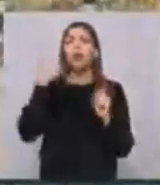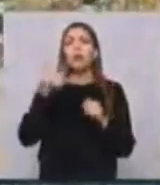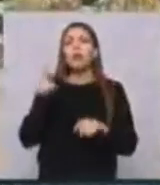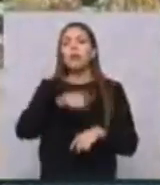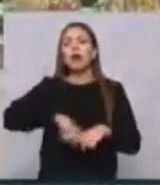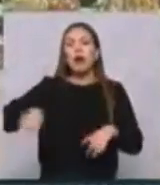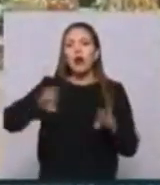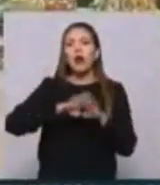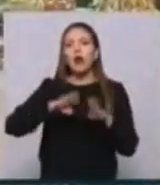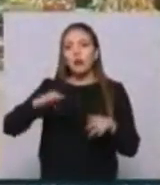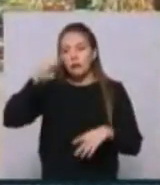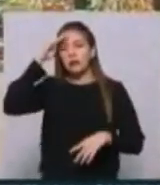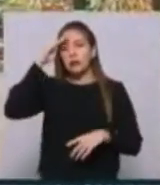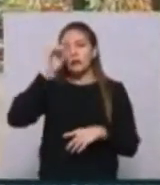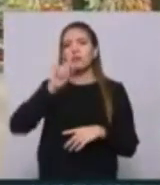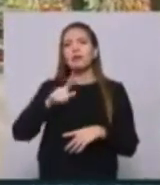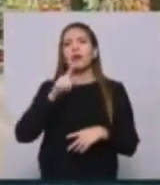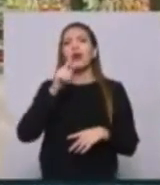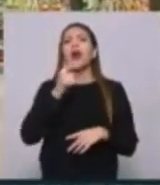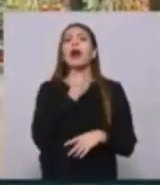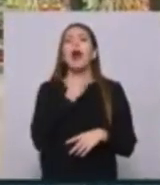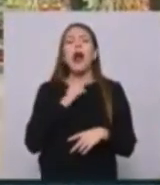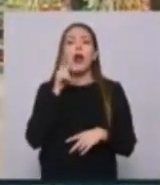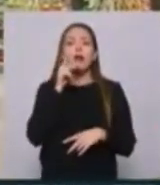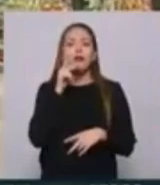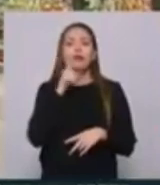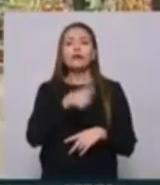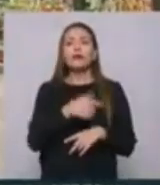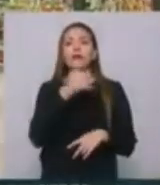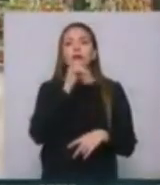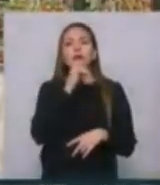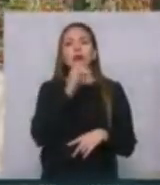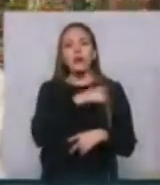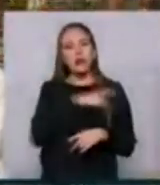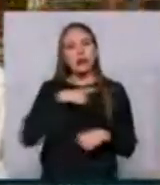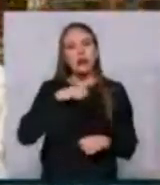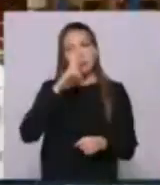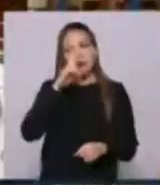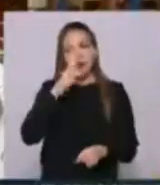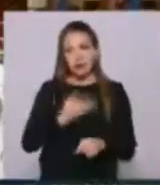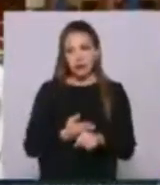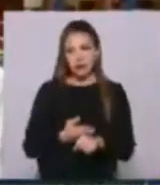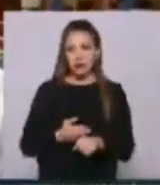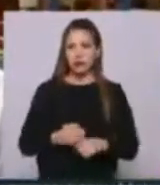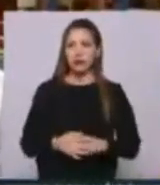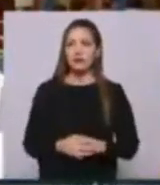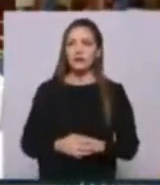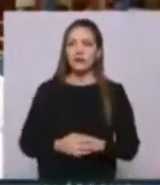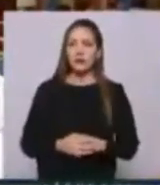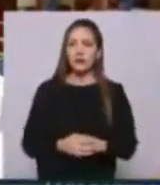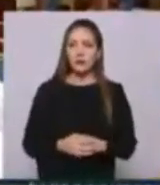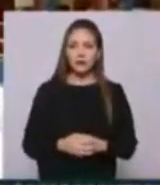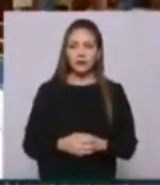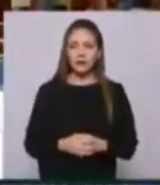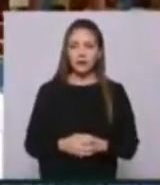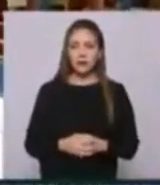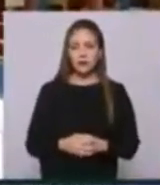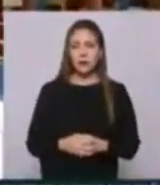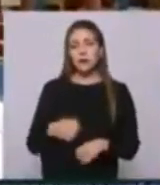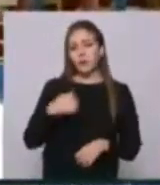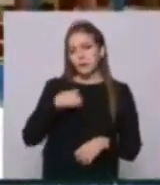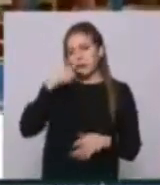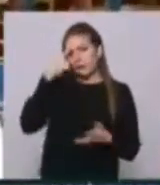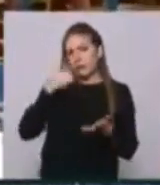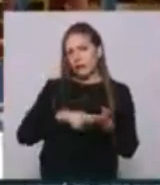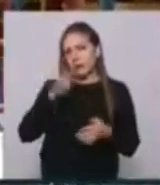en los jóvenes sobre el consumo responsable del alcohol. Pues la verdad yo creo que es importante porque son prevenciones más